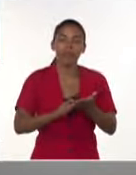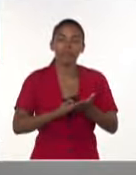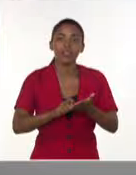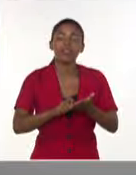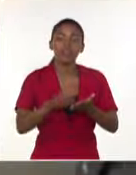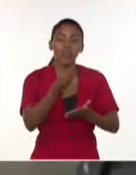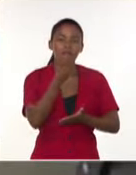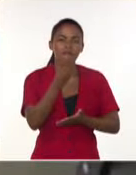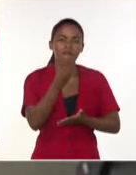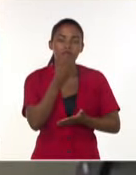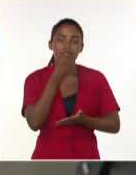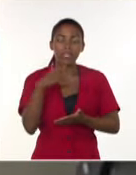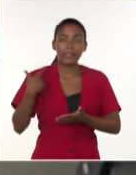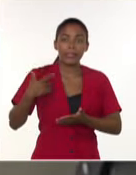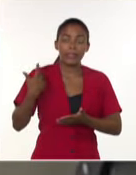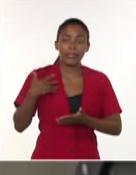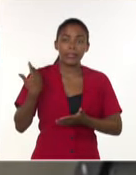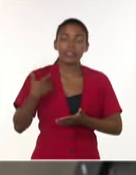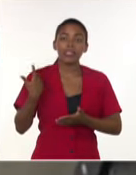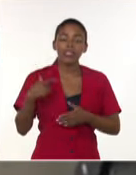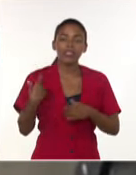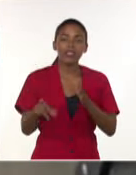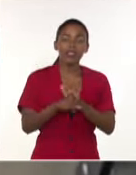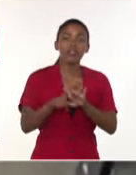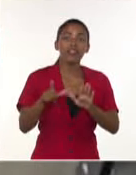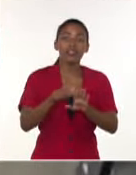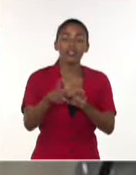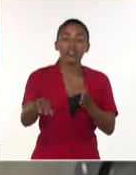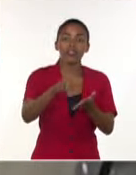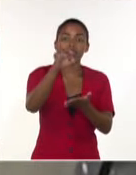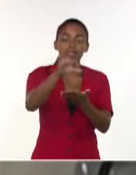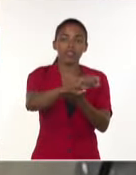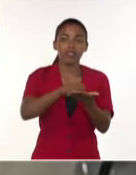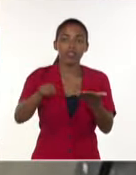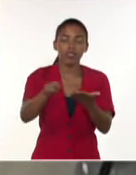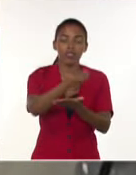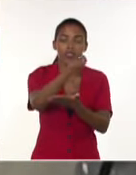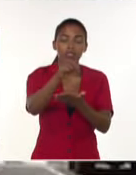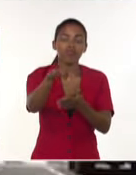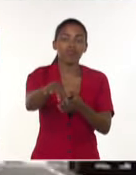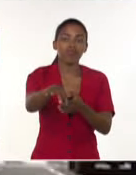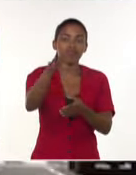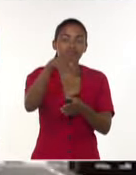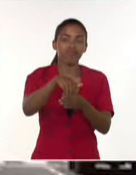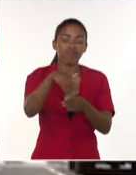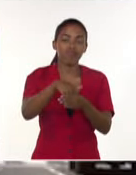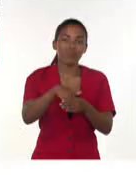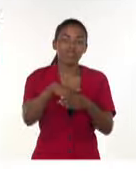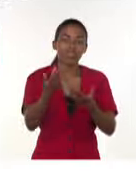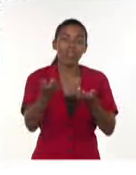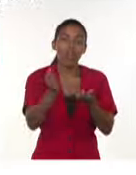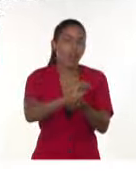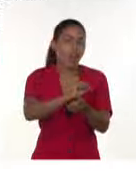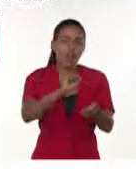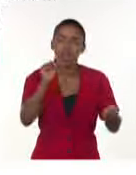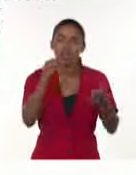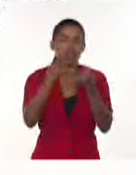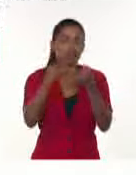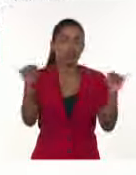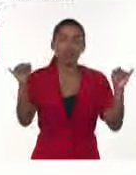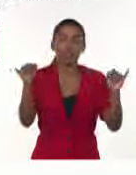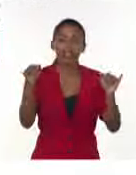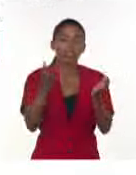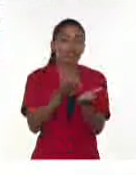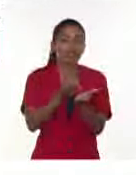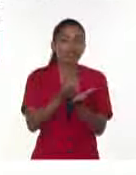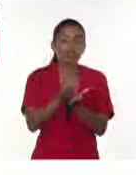fraude electoral, pretenden desconocer la voluntad mayoritaria del pueblo venezolano, que votó de manera libre y soberana por la continuación